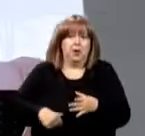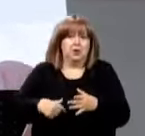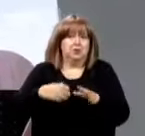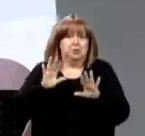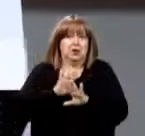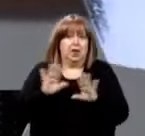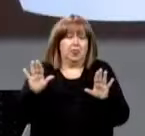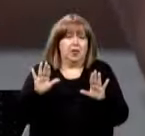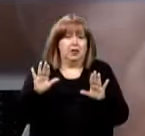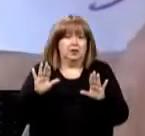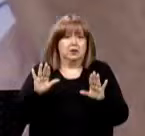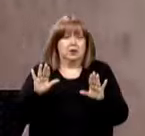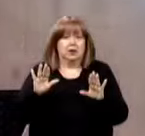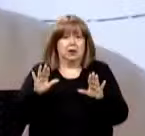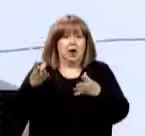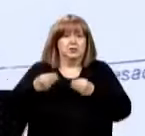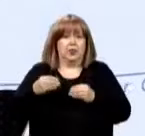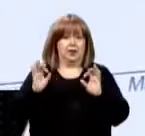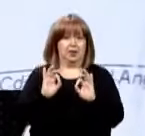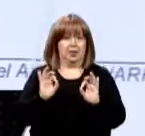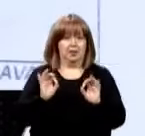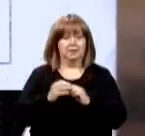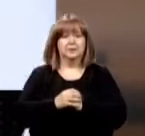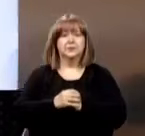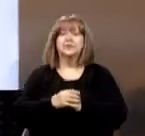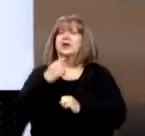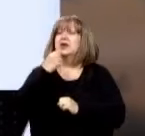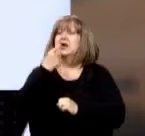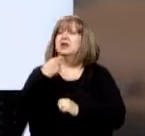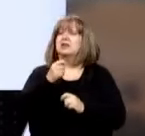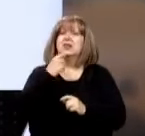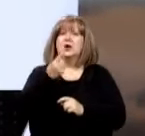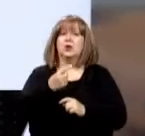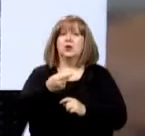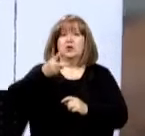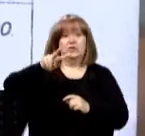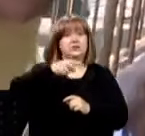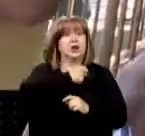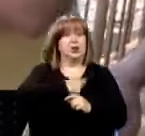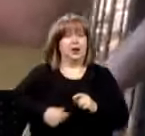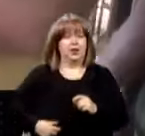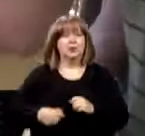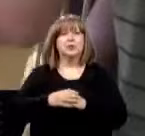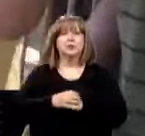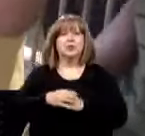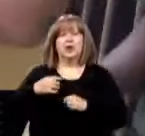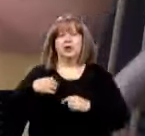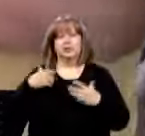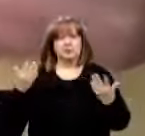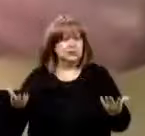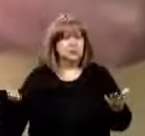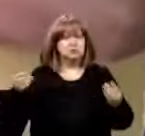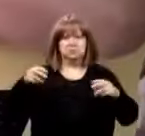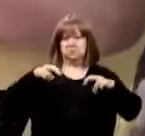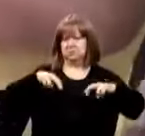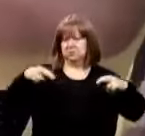la única manera de, pero no nos podían ayudar. ¿Quién los recibió? El señor vicegobernador. Vamos a seguir con esto, con lo que estamos haciendo,